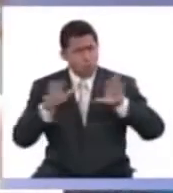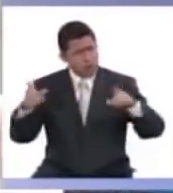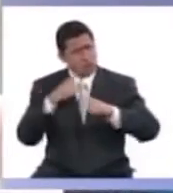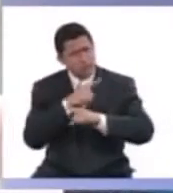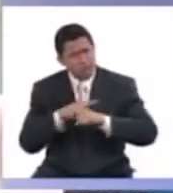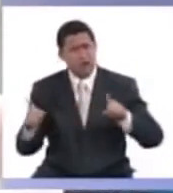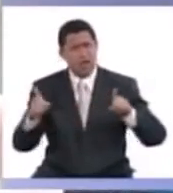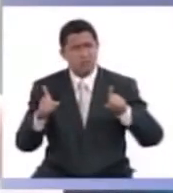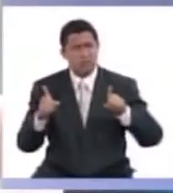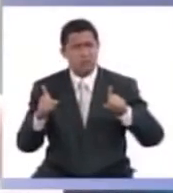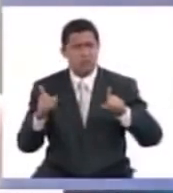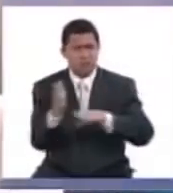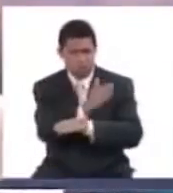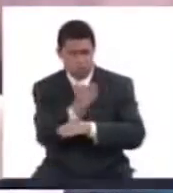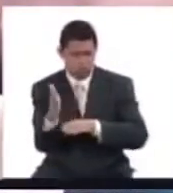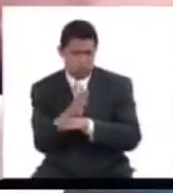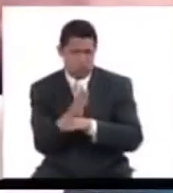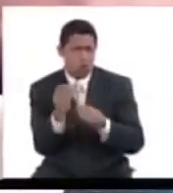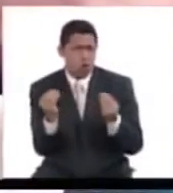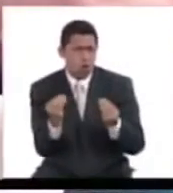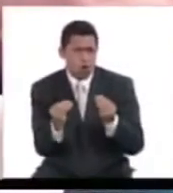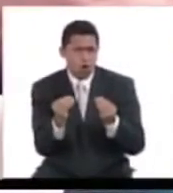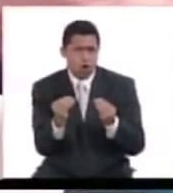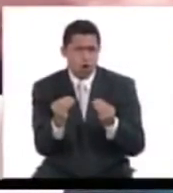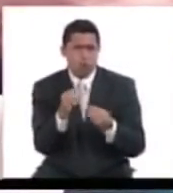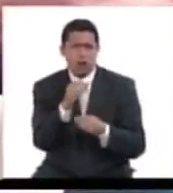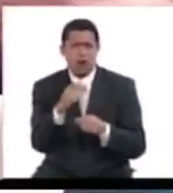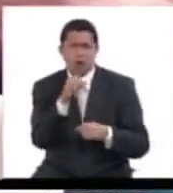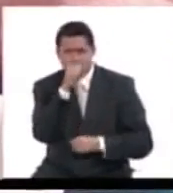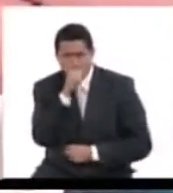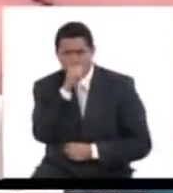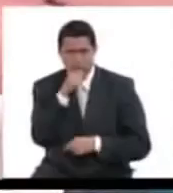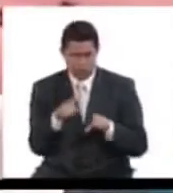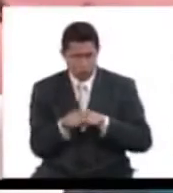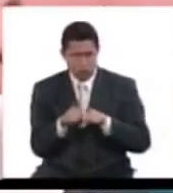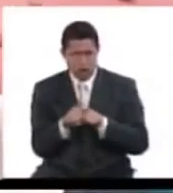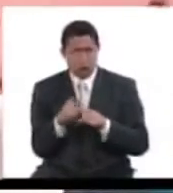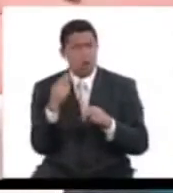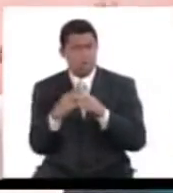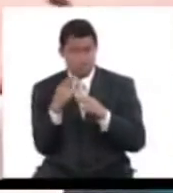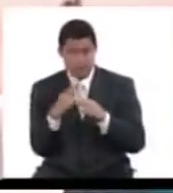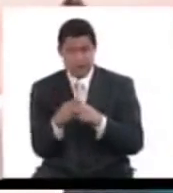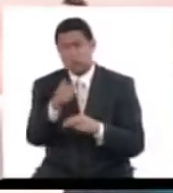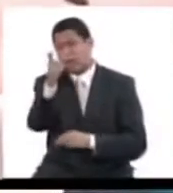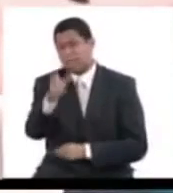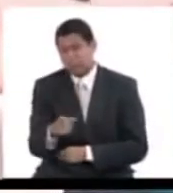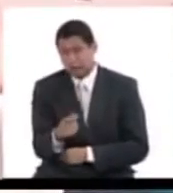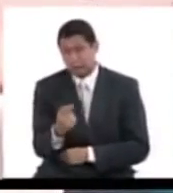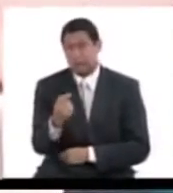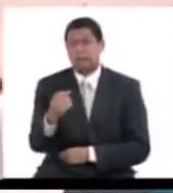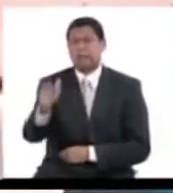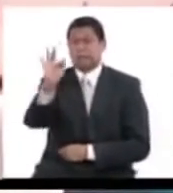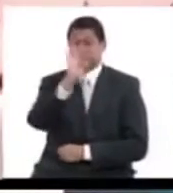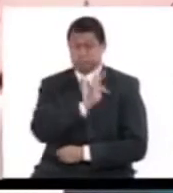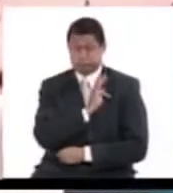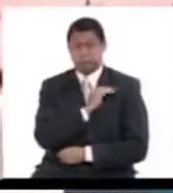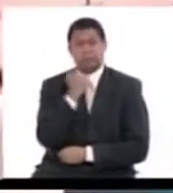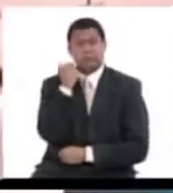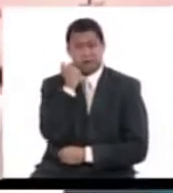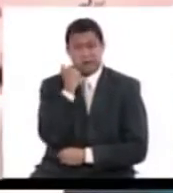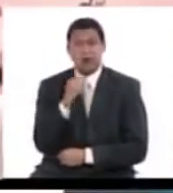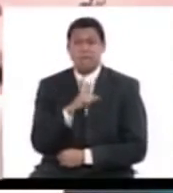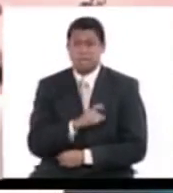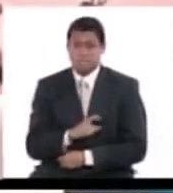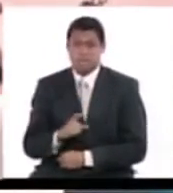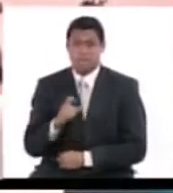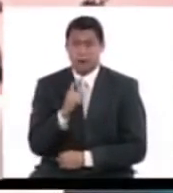diferentes. ¿Cómo es el comportamiento entonces de la tuberculosis? ¿Cuáles son los riesgos de que una persona contraiga tuberculosis? Micobacteria